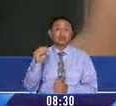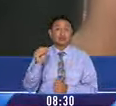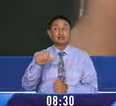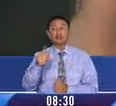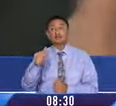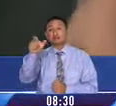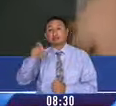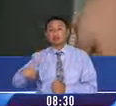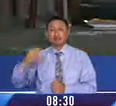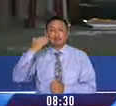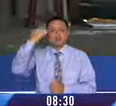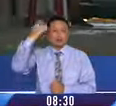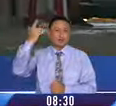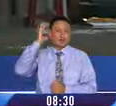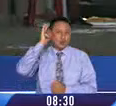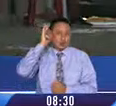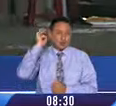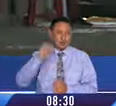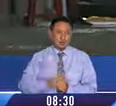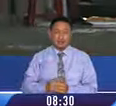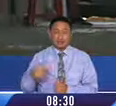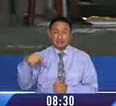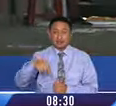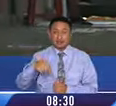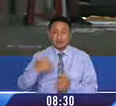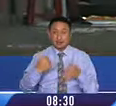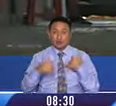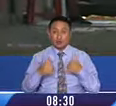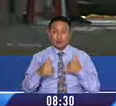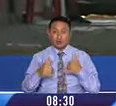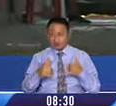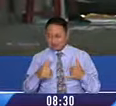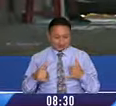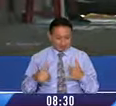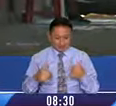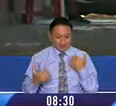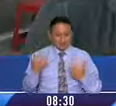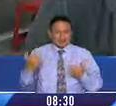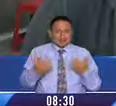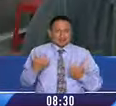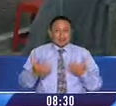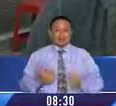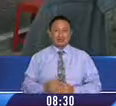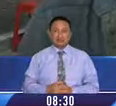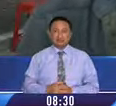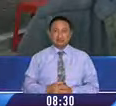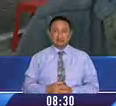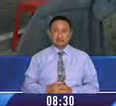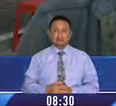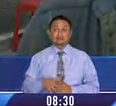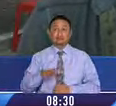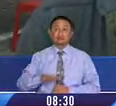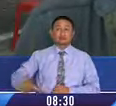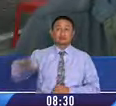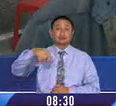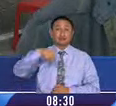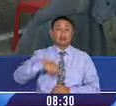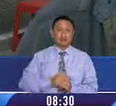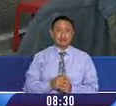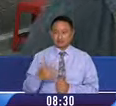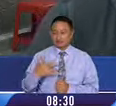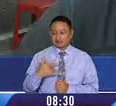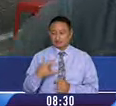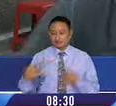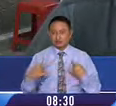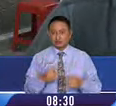extranjeros, adultos, mayores, mujeres, cruzan en medio de los juegos con emoción y sin miedo. La verdad es que esto es muy contagioso, ¿verdad?